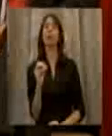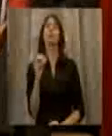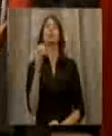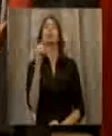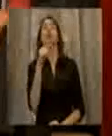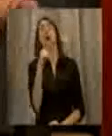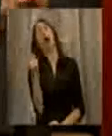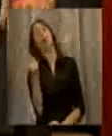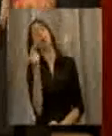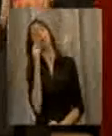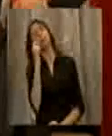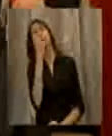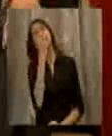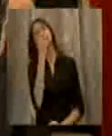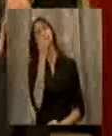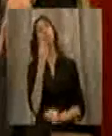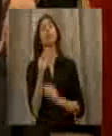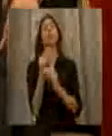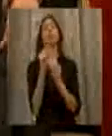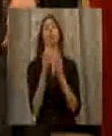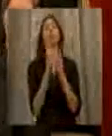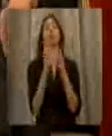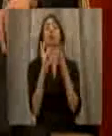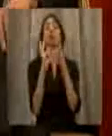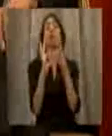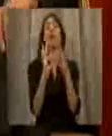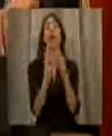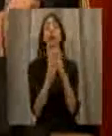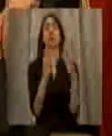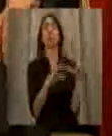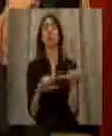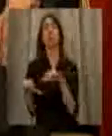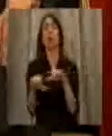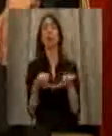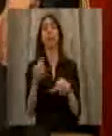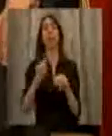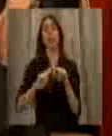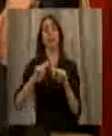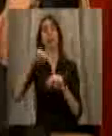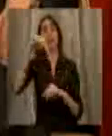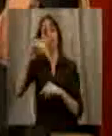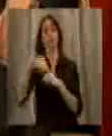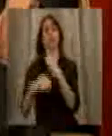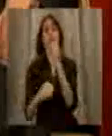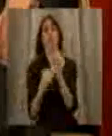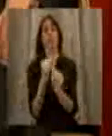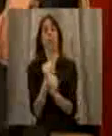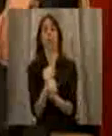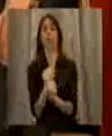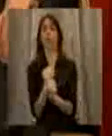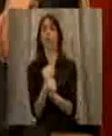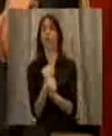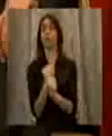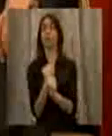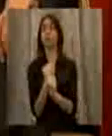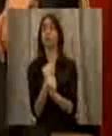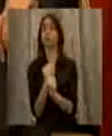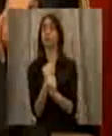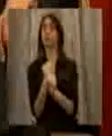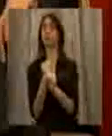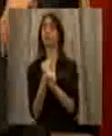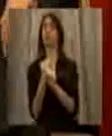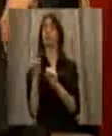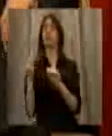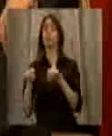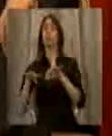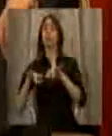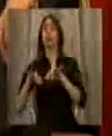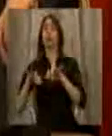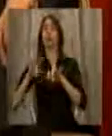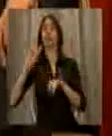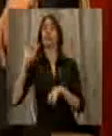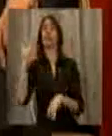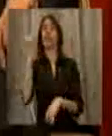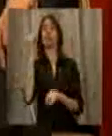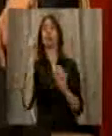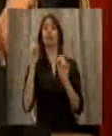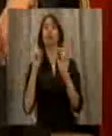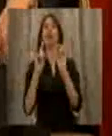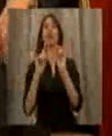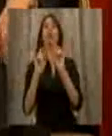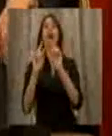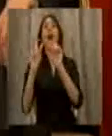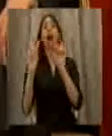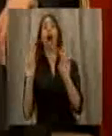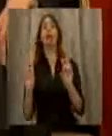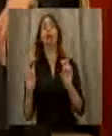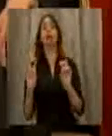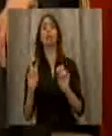de actividades que hemos realizado durante este año a través de la Oficina Nacional de Asuntos